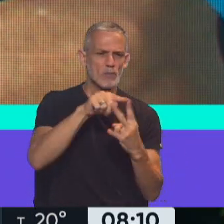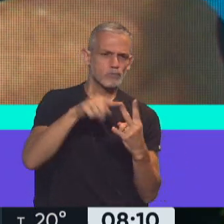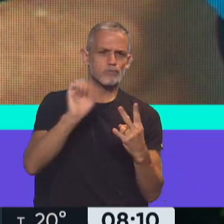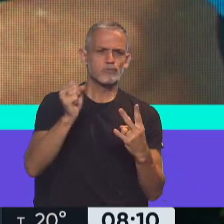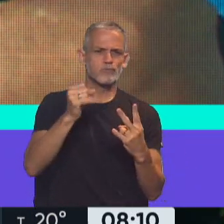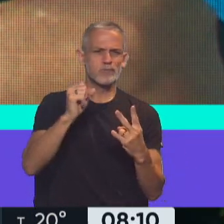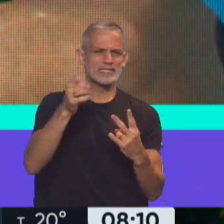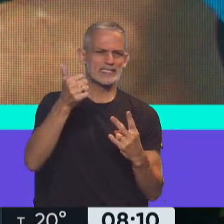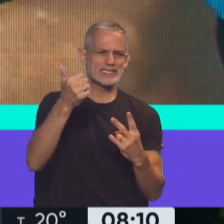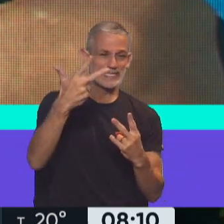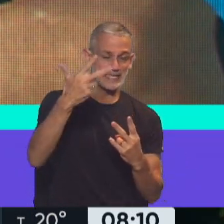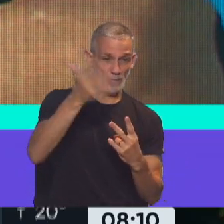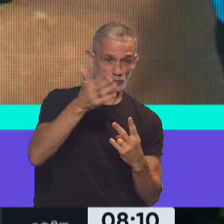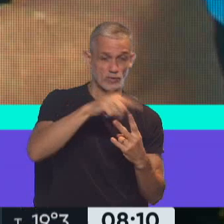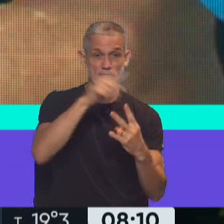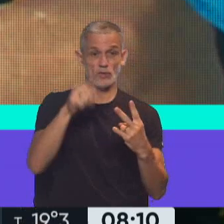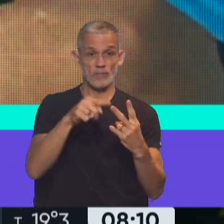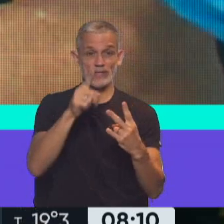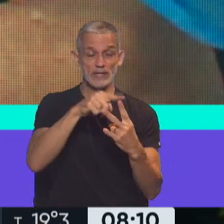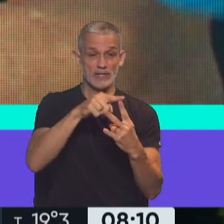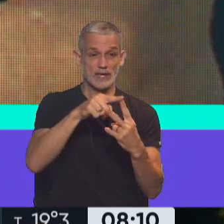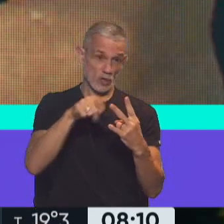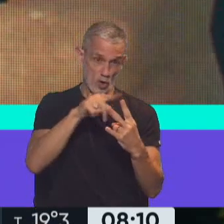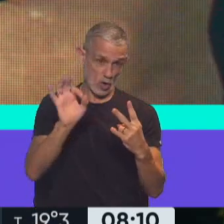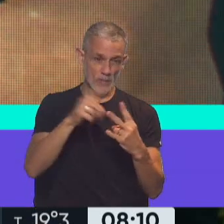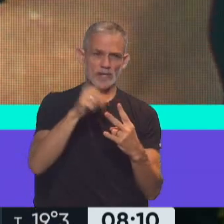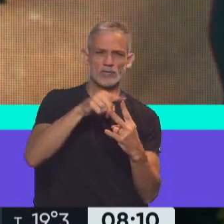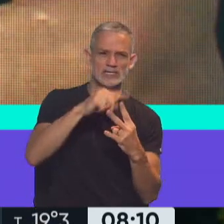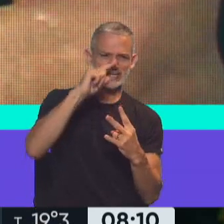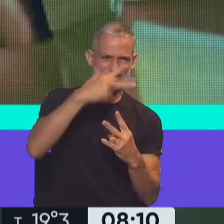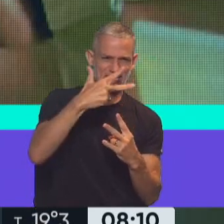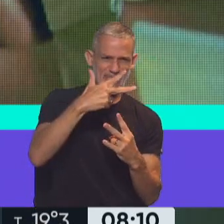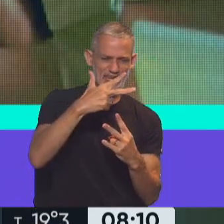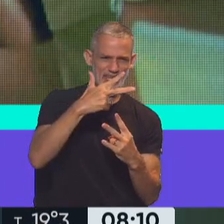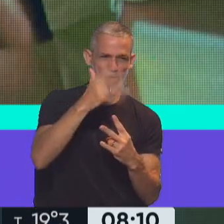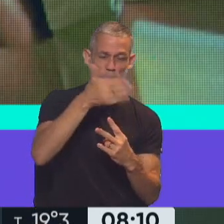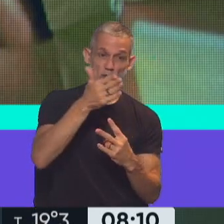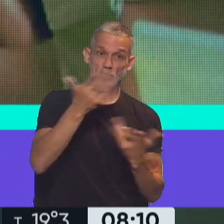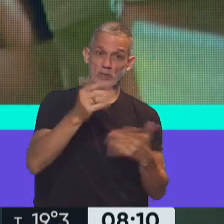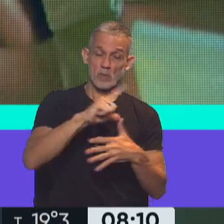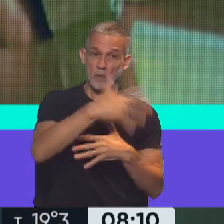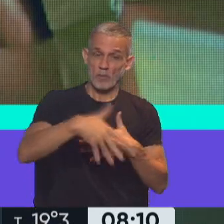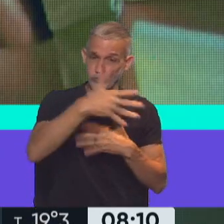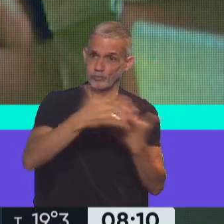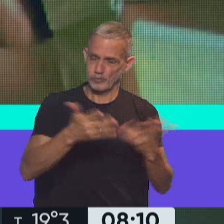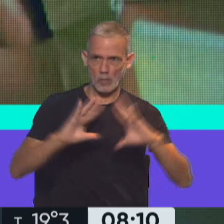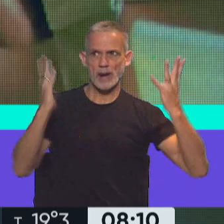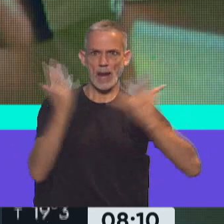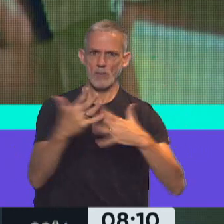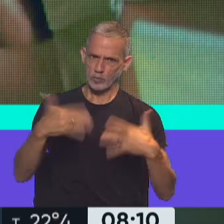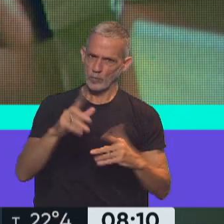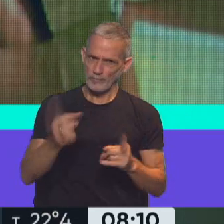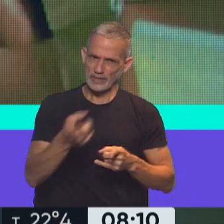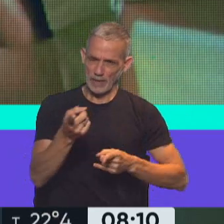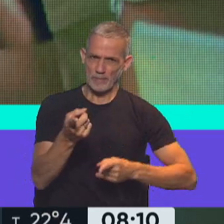casi alcanza el 63 por ciento y el 79 con una dosis es un índice muy alto para la región no sé si para el mundo para exactamente para el mundo